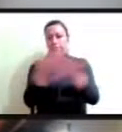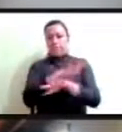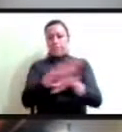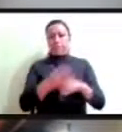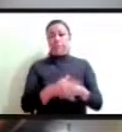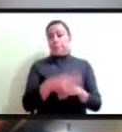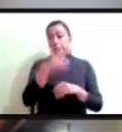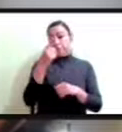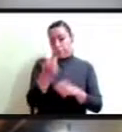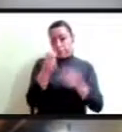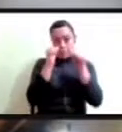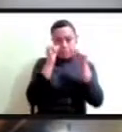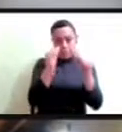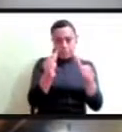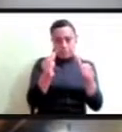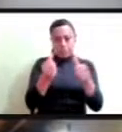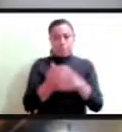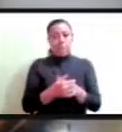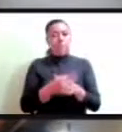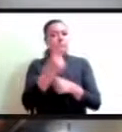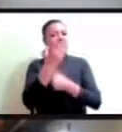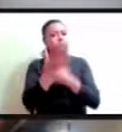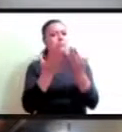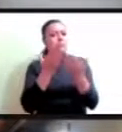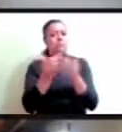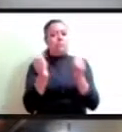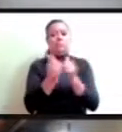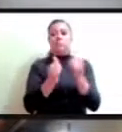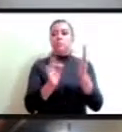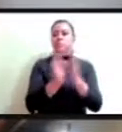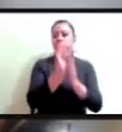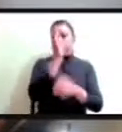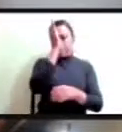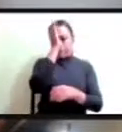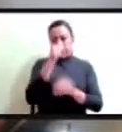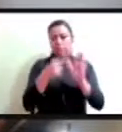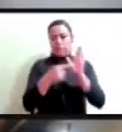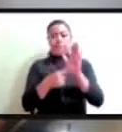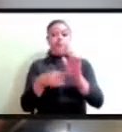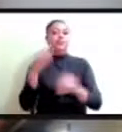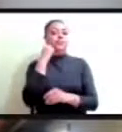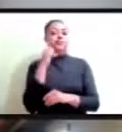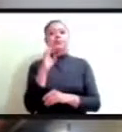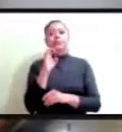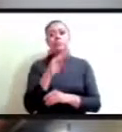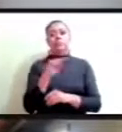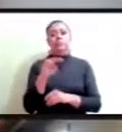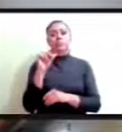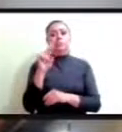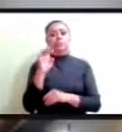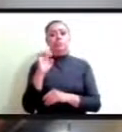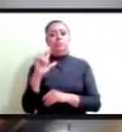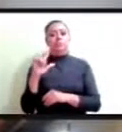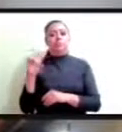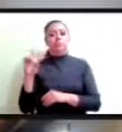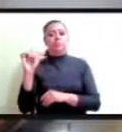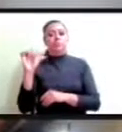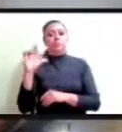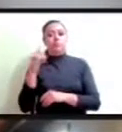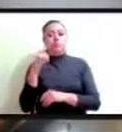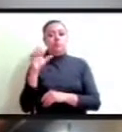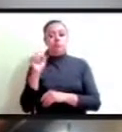una proposición con punto de acuerdo presentada por el diputado Emanuel Vargas, a efecto de que la Secretaría de